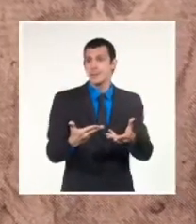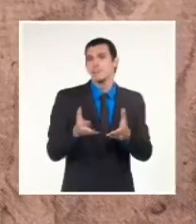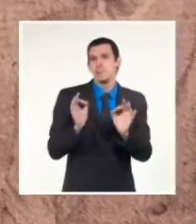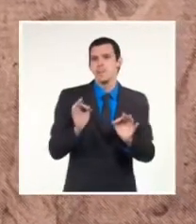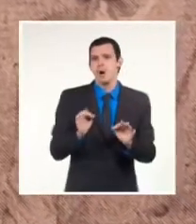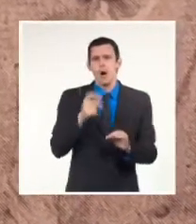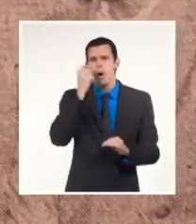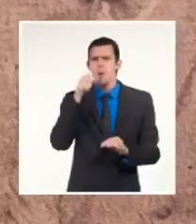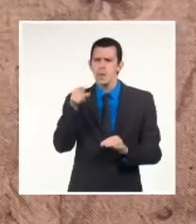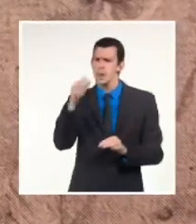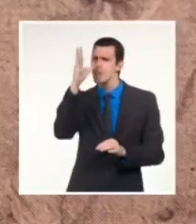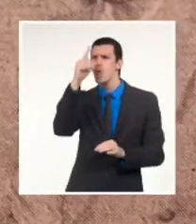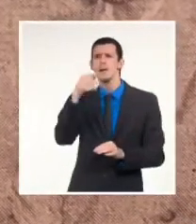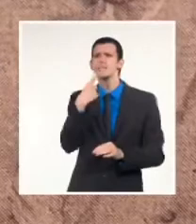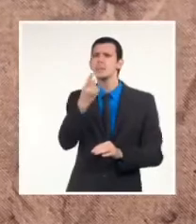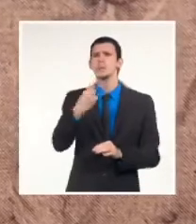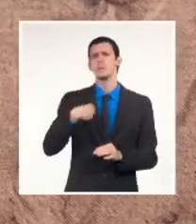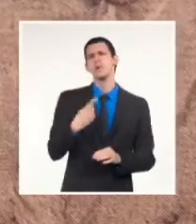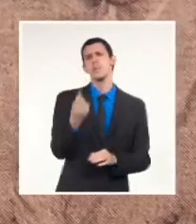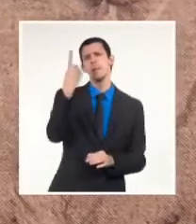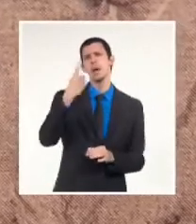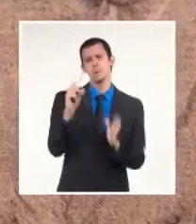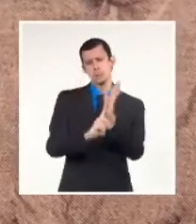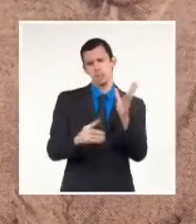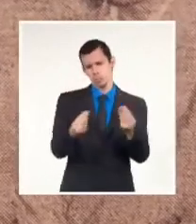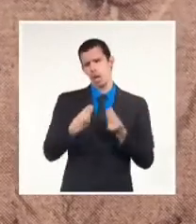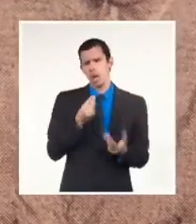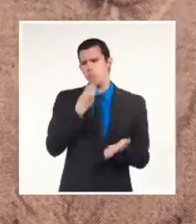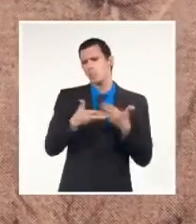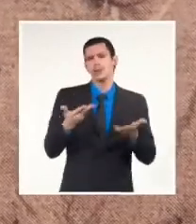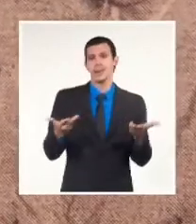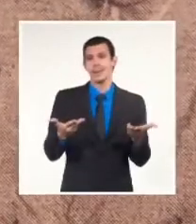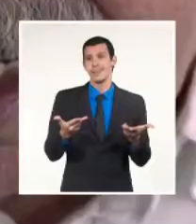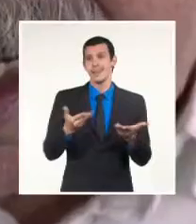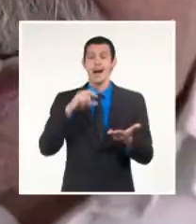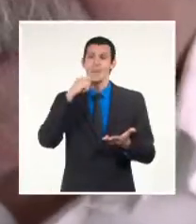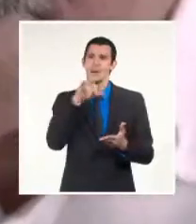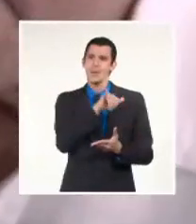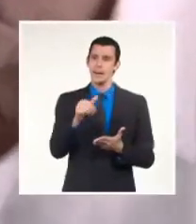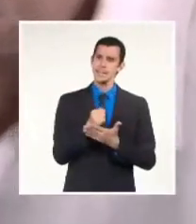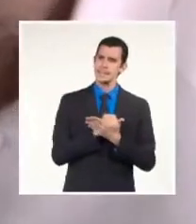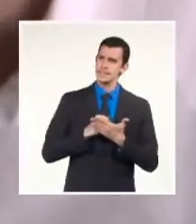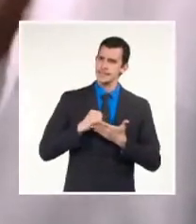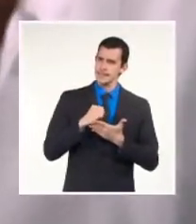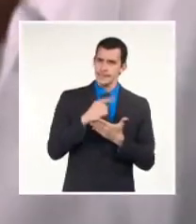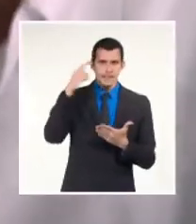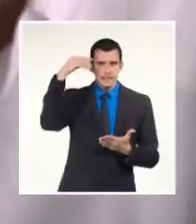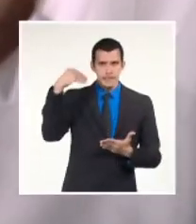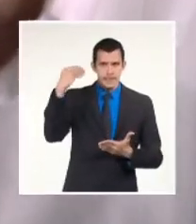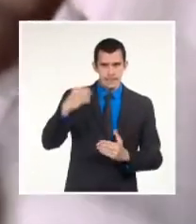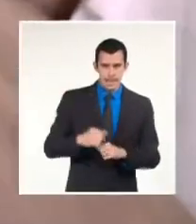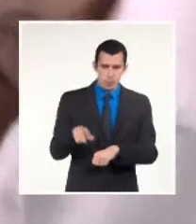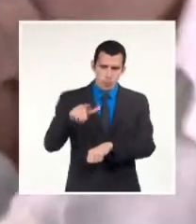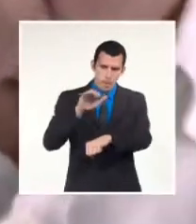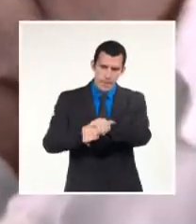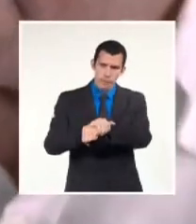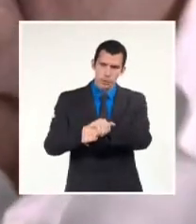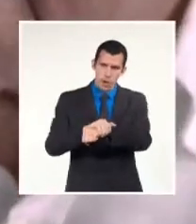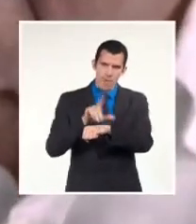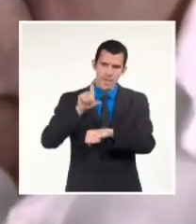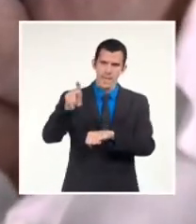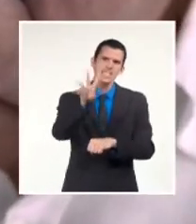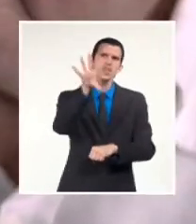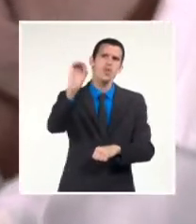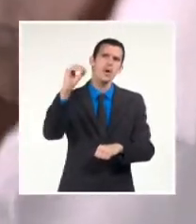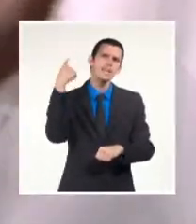de asalto con mano armada, le dan 50 años. A los varones nos acusan de asalto con